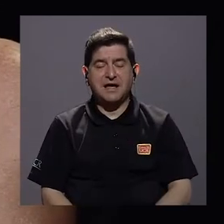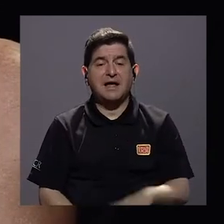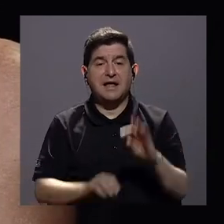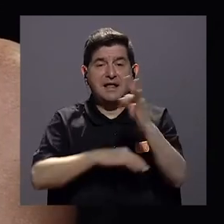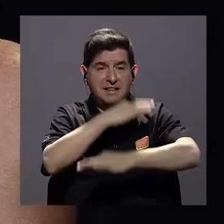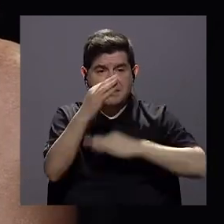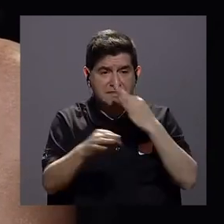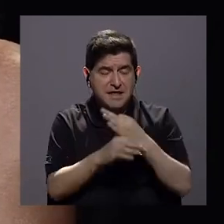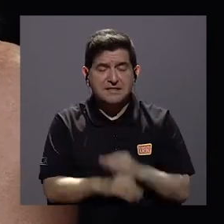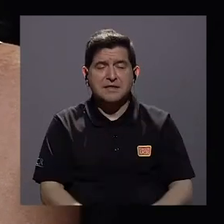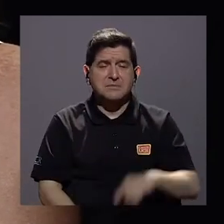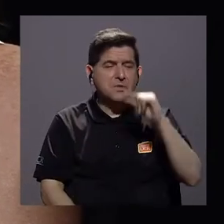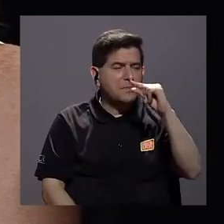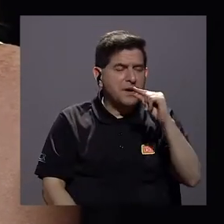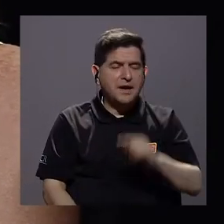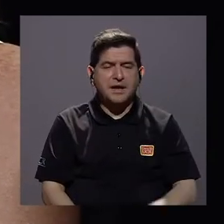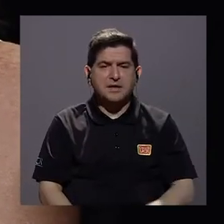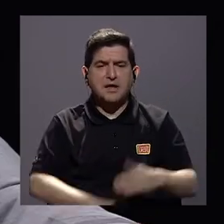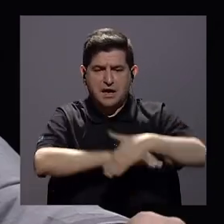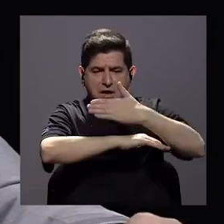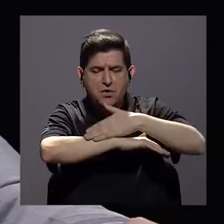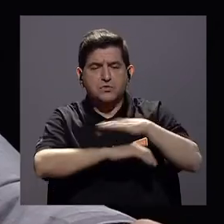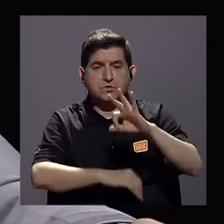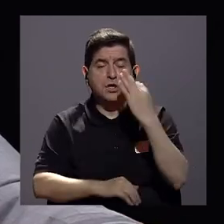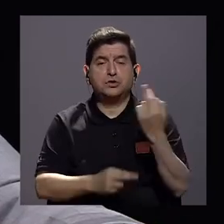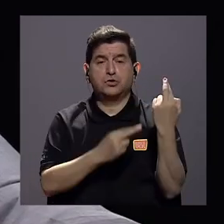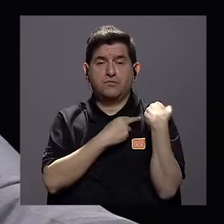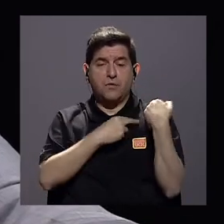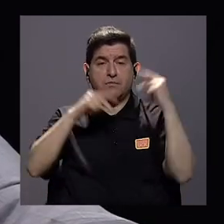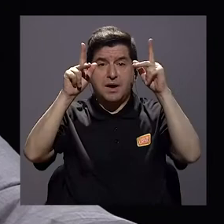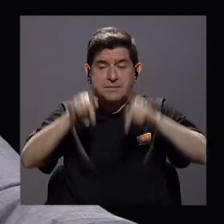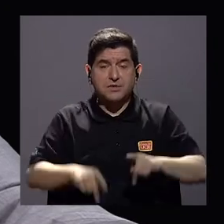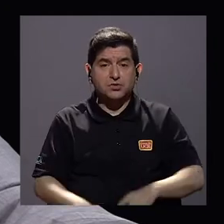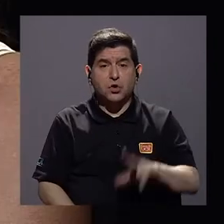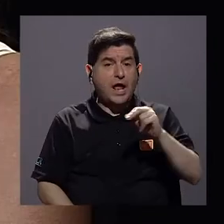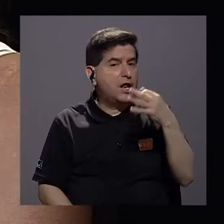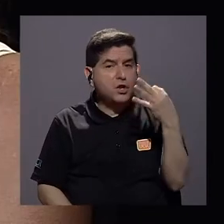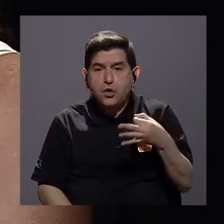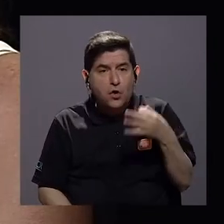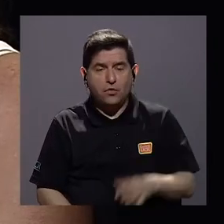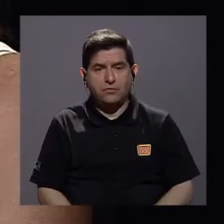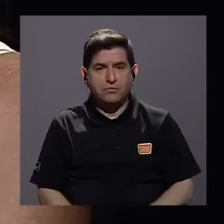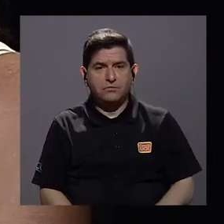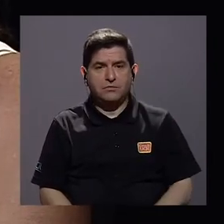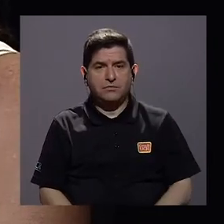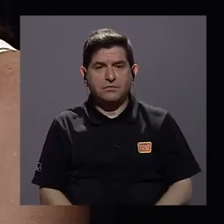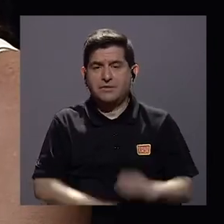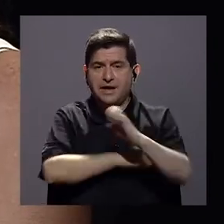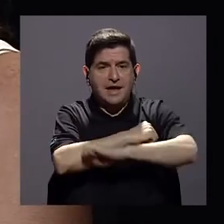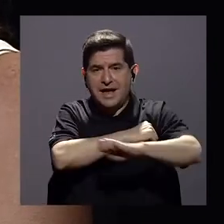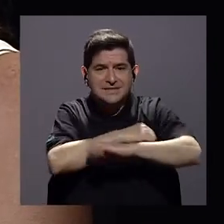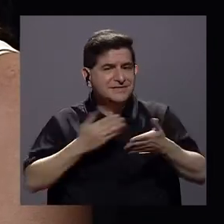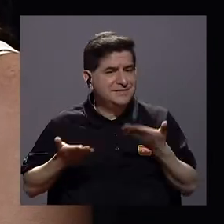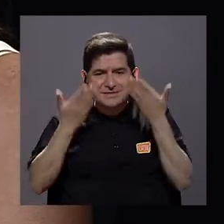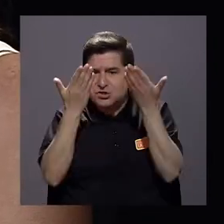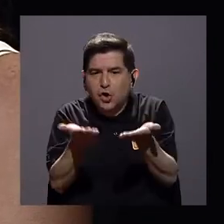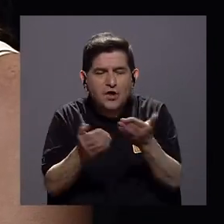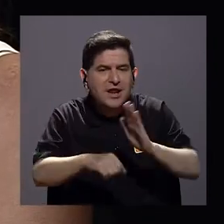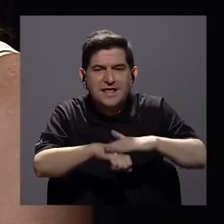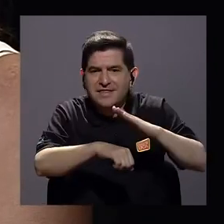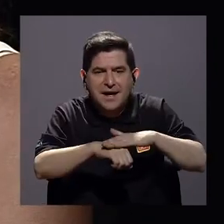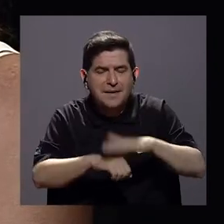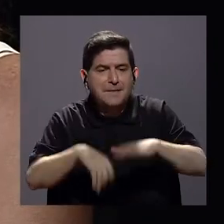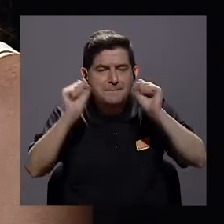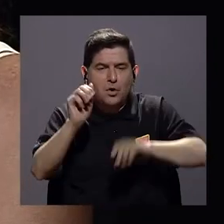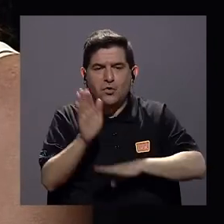ejemplo, en las costas, de forma responsable, sea una persona no formal, es decir, que el Estado no le dé el permiso para